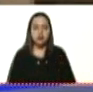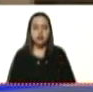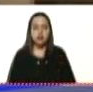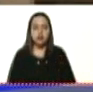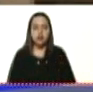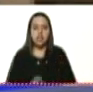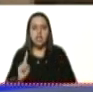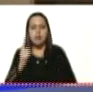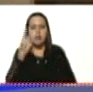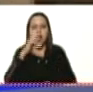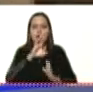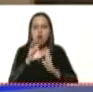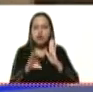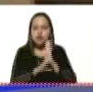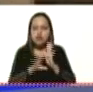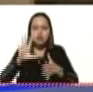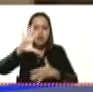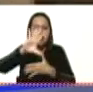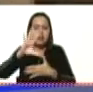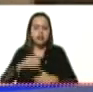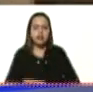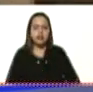de la primera constitución de América,